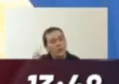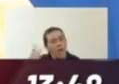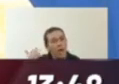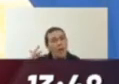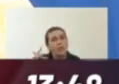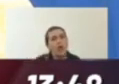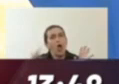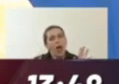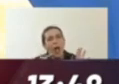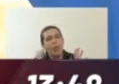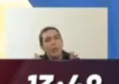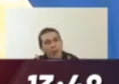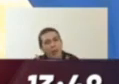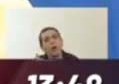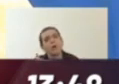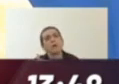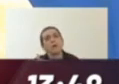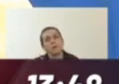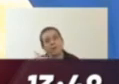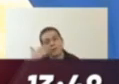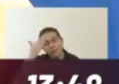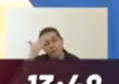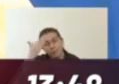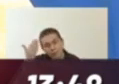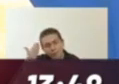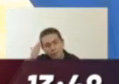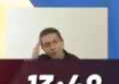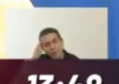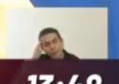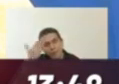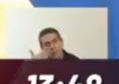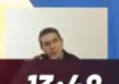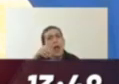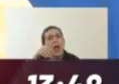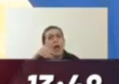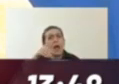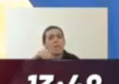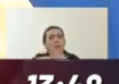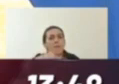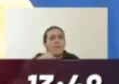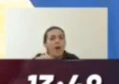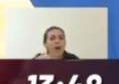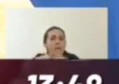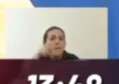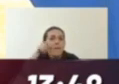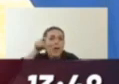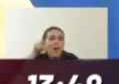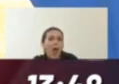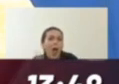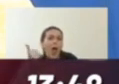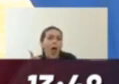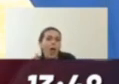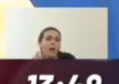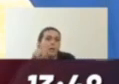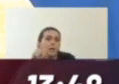le dedico en este momento un recuerdo y mi afecto a los que han perdido seres queridos en este tiempo.